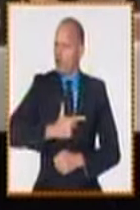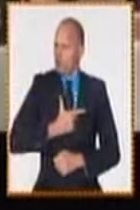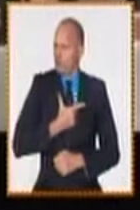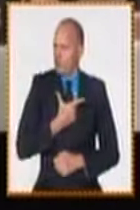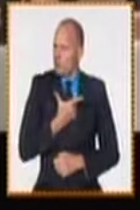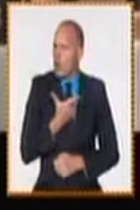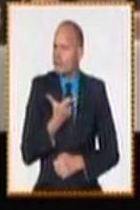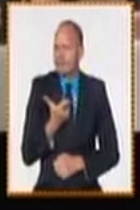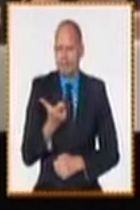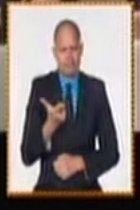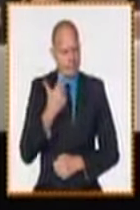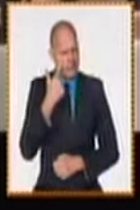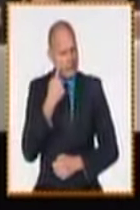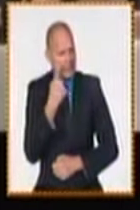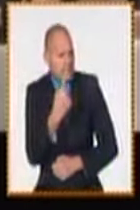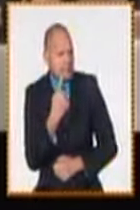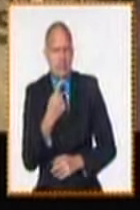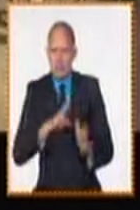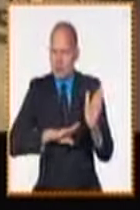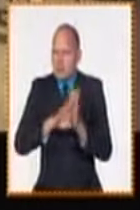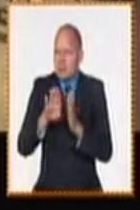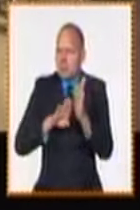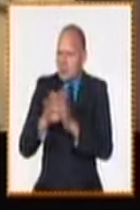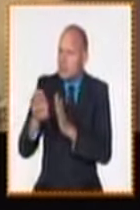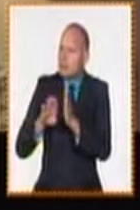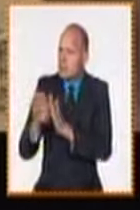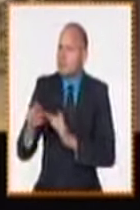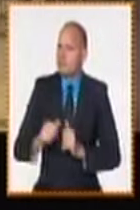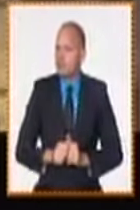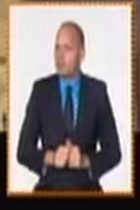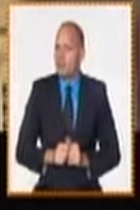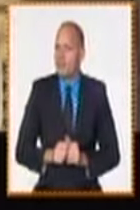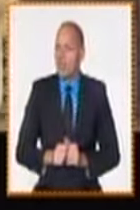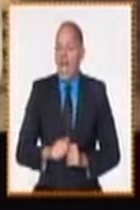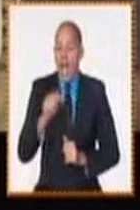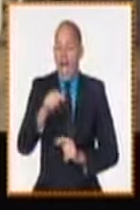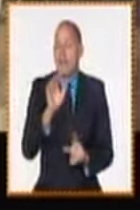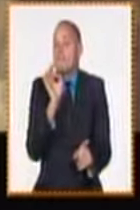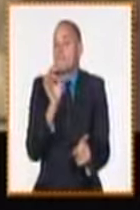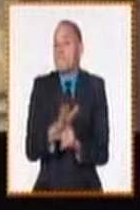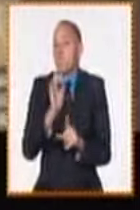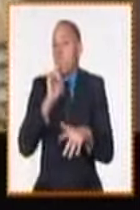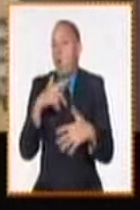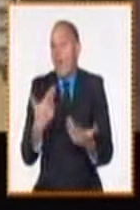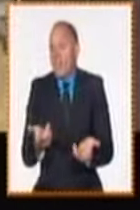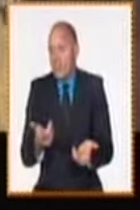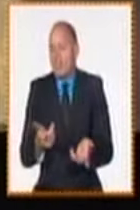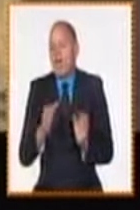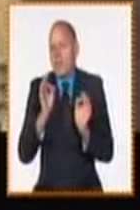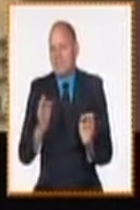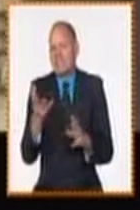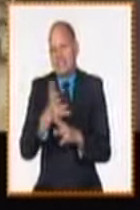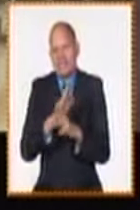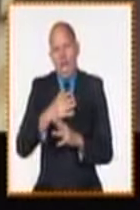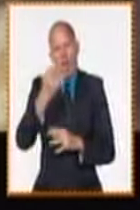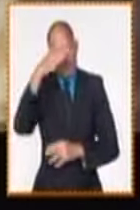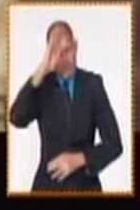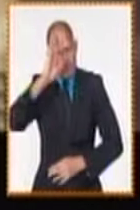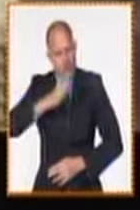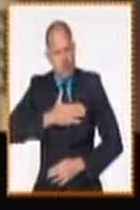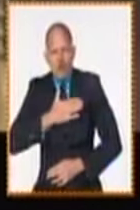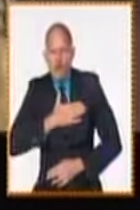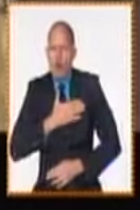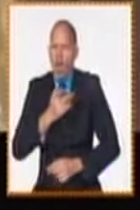aquí partieron varias de las ideas que terminaron conformando esta cultura, varias de las inspiraciones